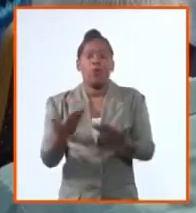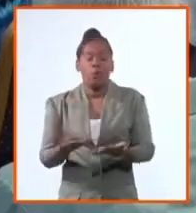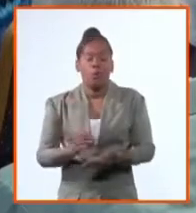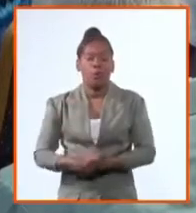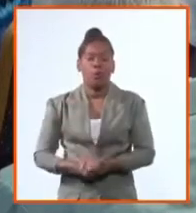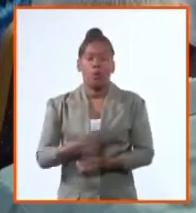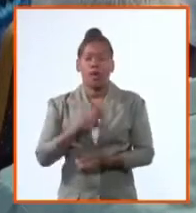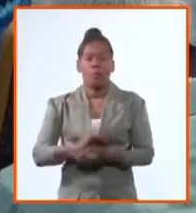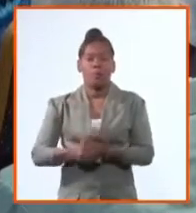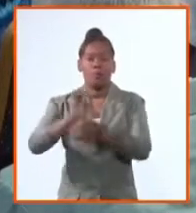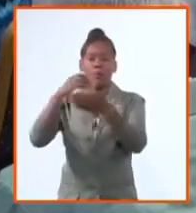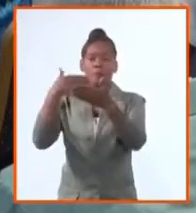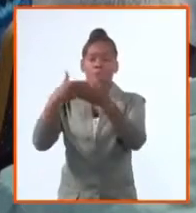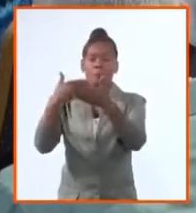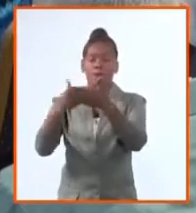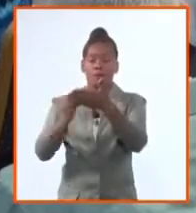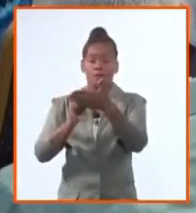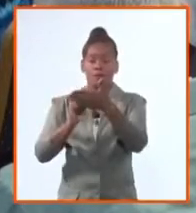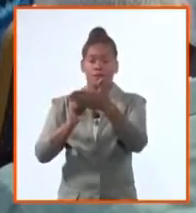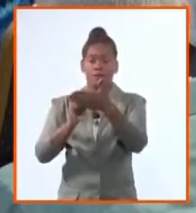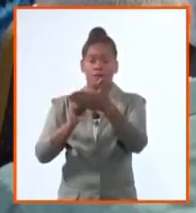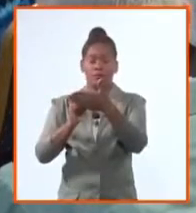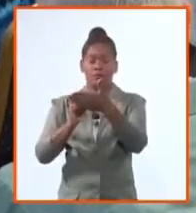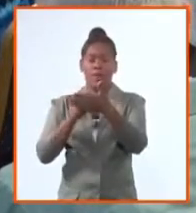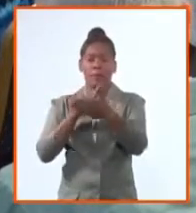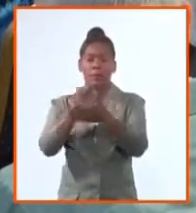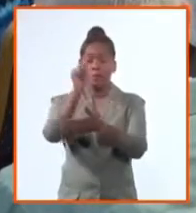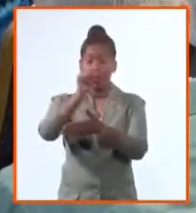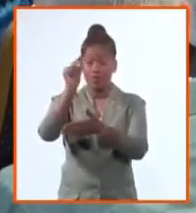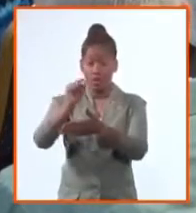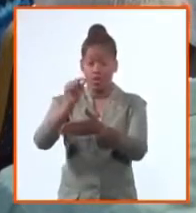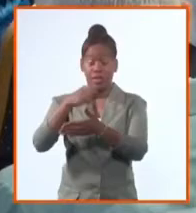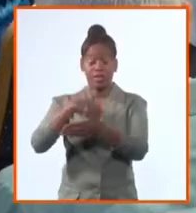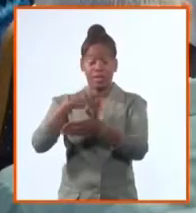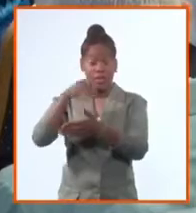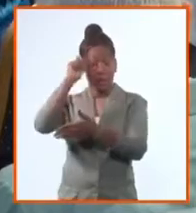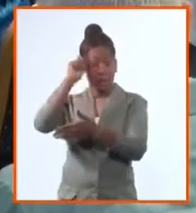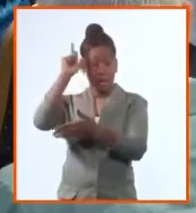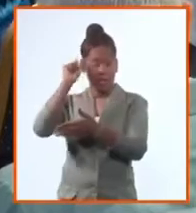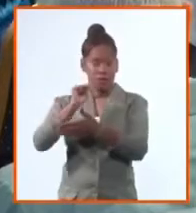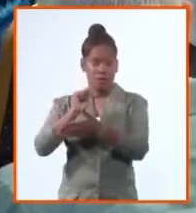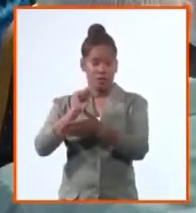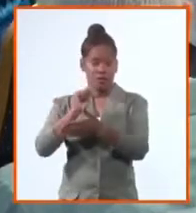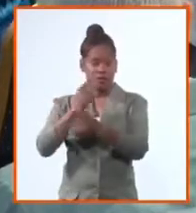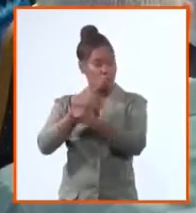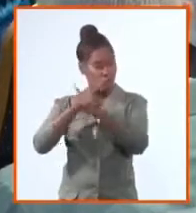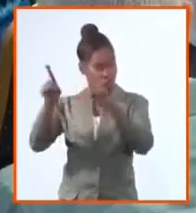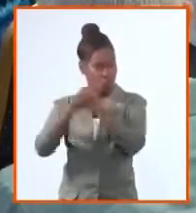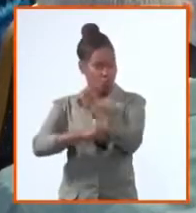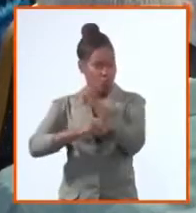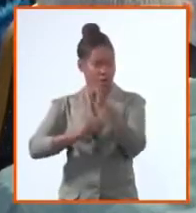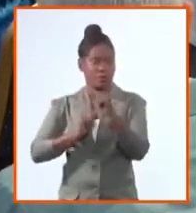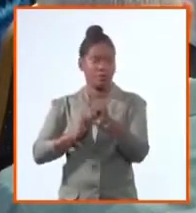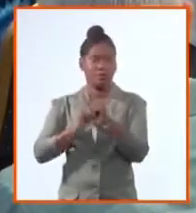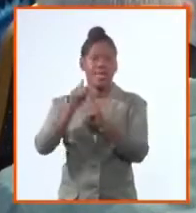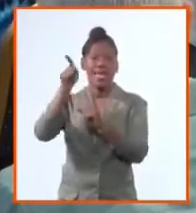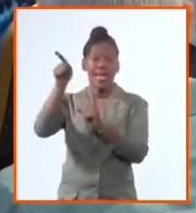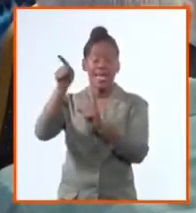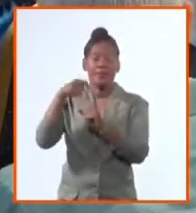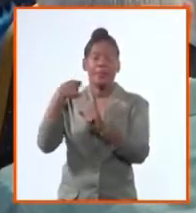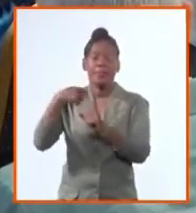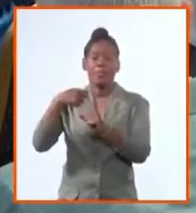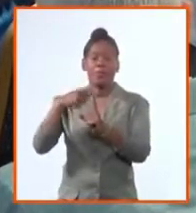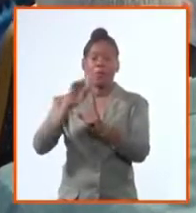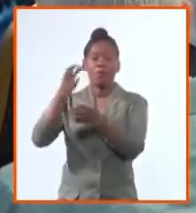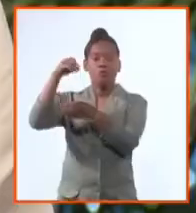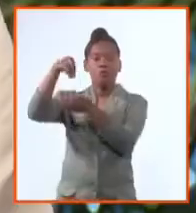de empresas. Es decir, la experiencia internacional enseña que la ciencia y la técnica generalmente entran en